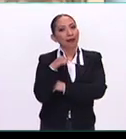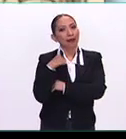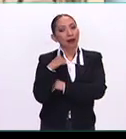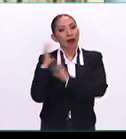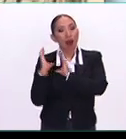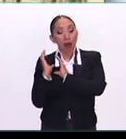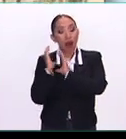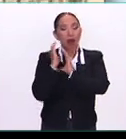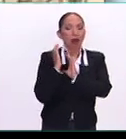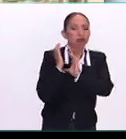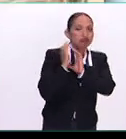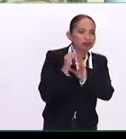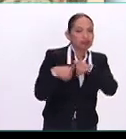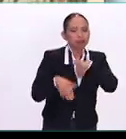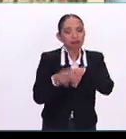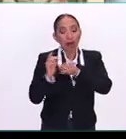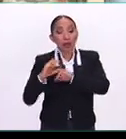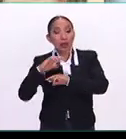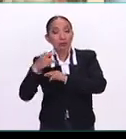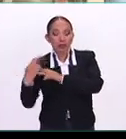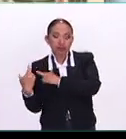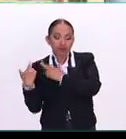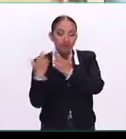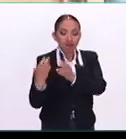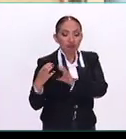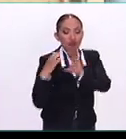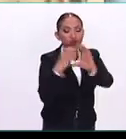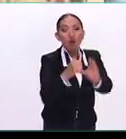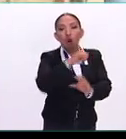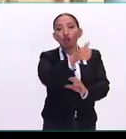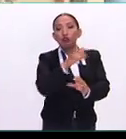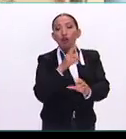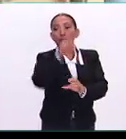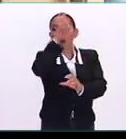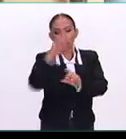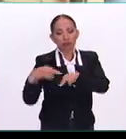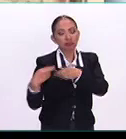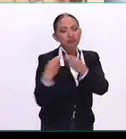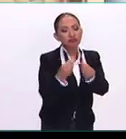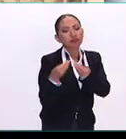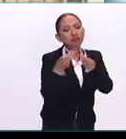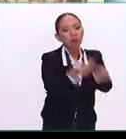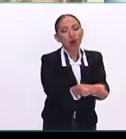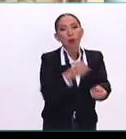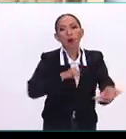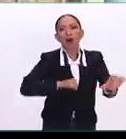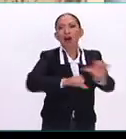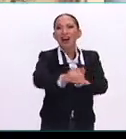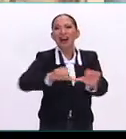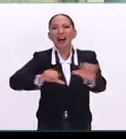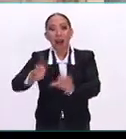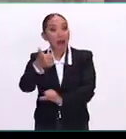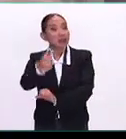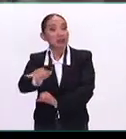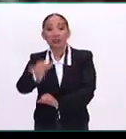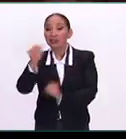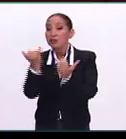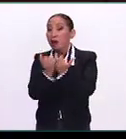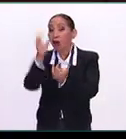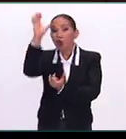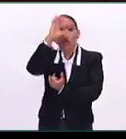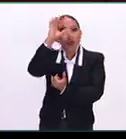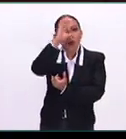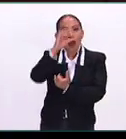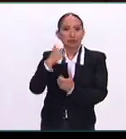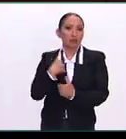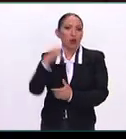y llega a un punto en que le transmite a otro dios la talega, y como por relevos. Así es la cultura. Yo